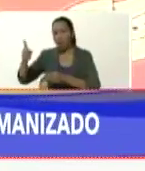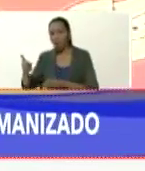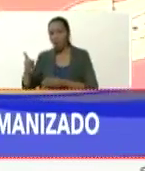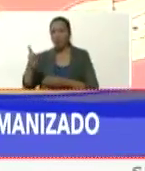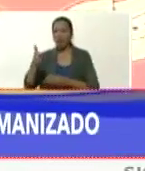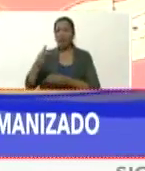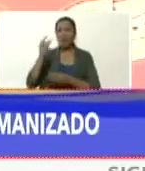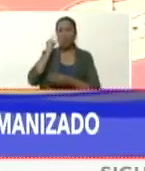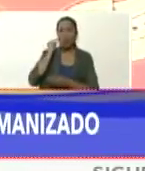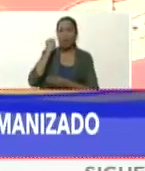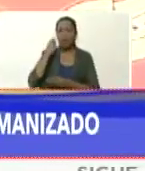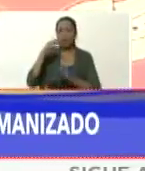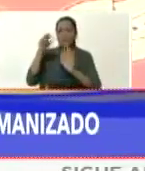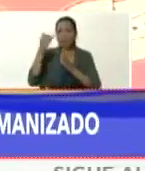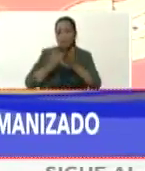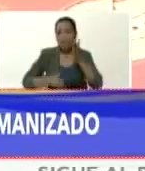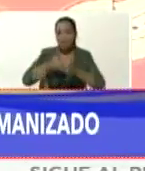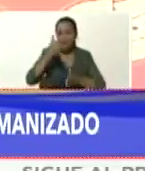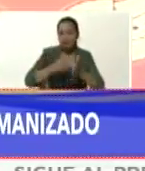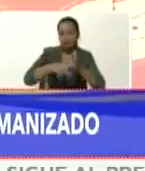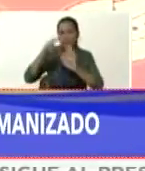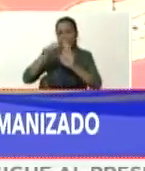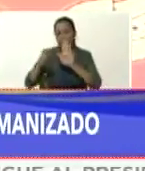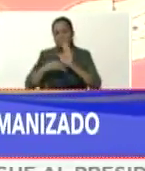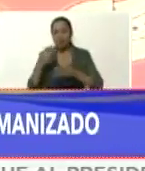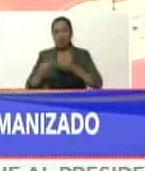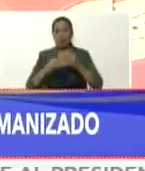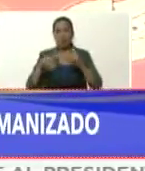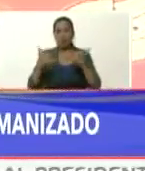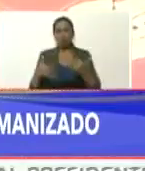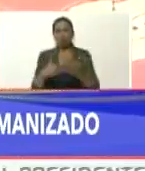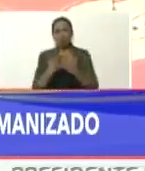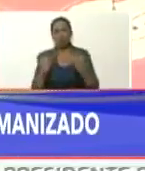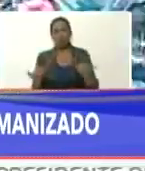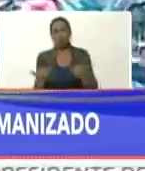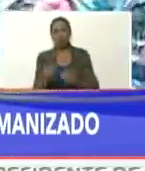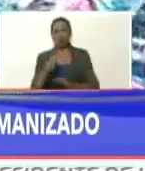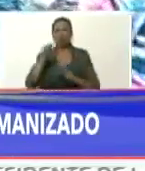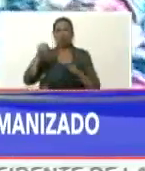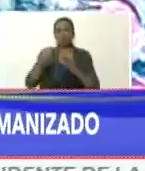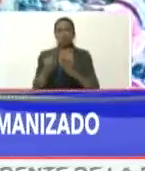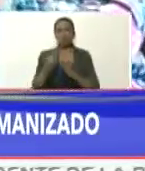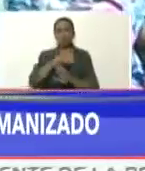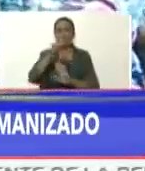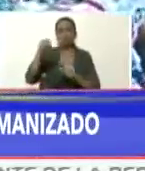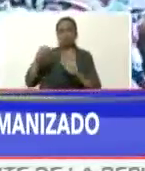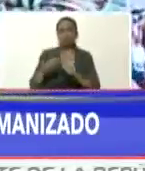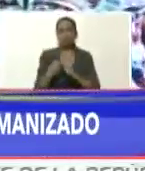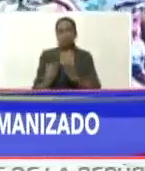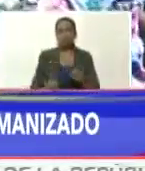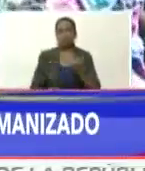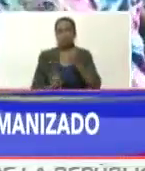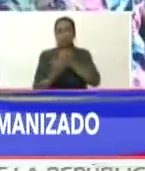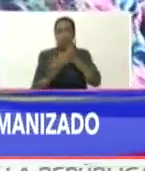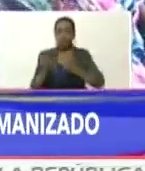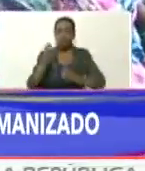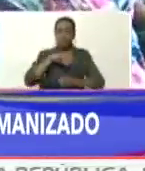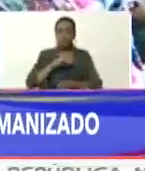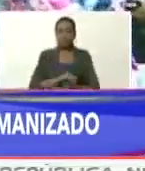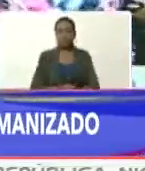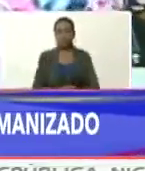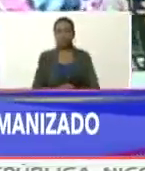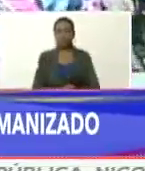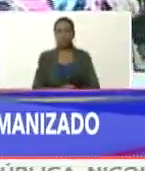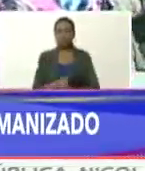Y captación y registro y caracterización, presidente. Correcto, y ahora empieza la luego el círculo de apoyo. El acompañamiento. Sí, el acompañamiento, que